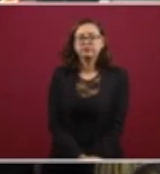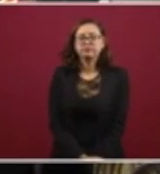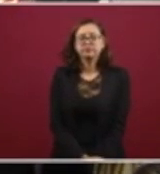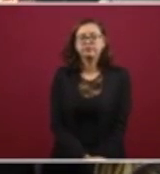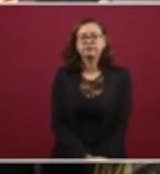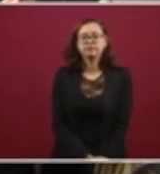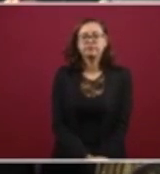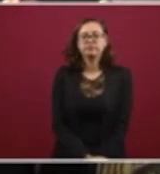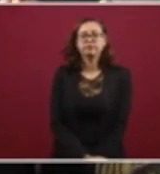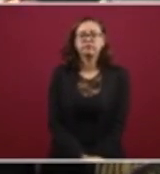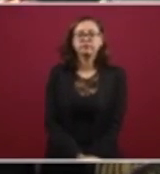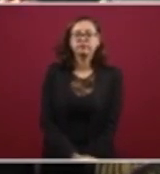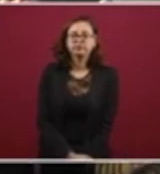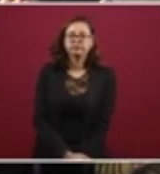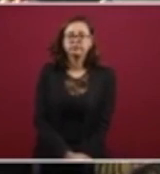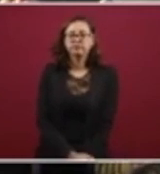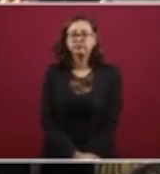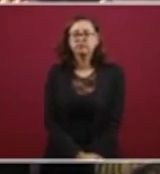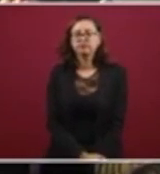cerramos